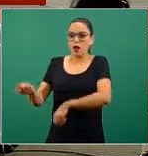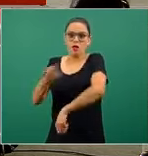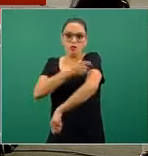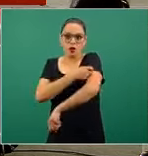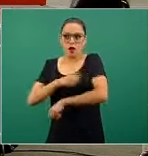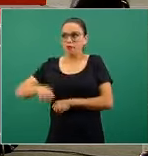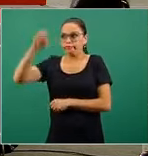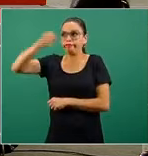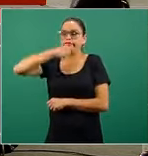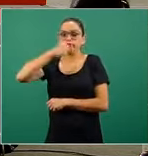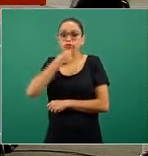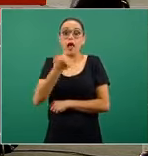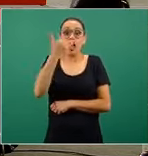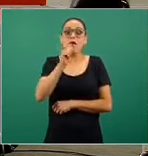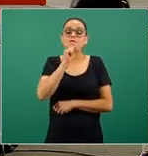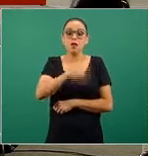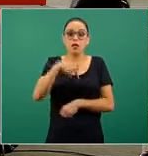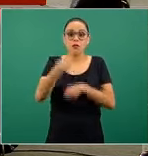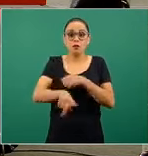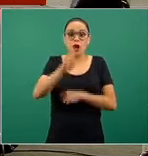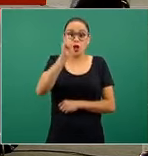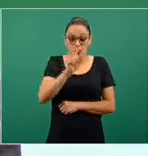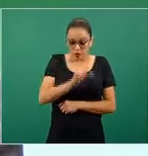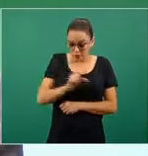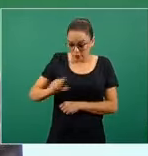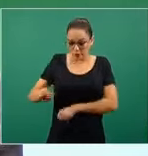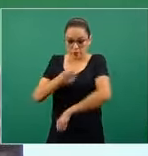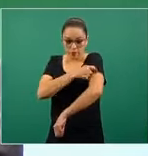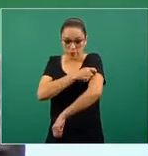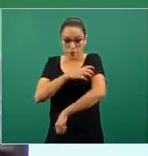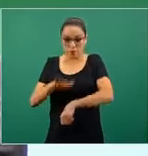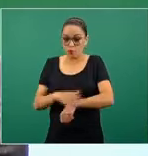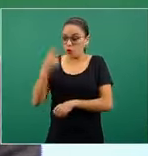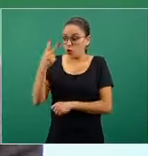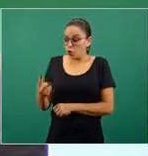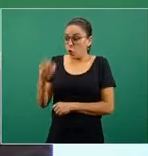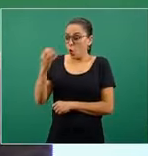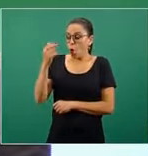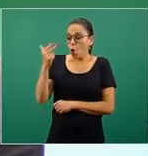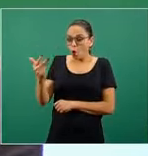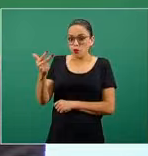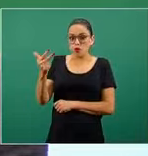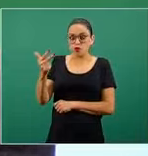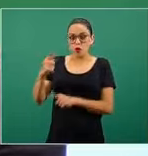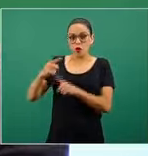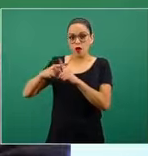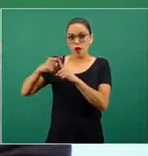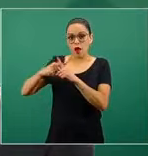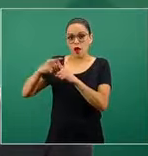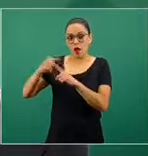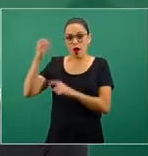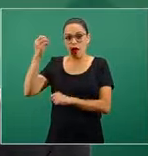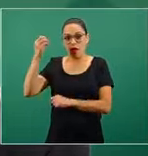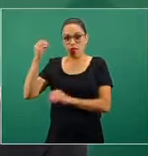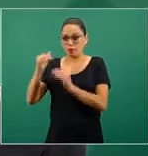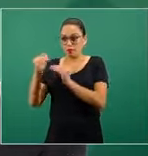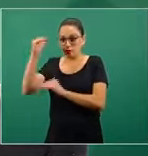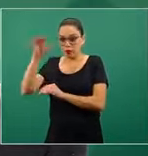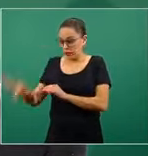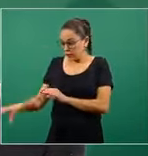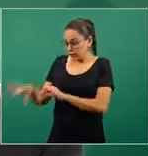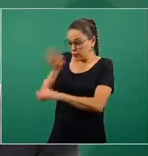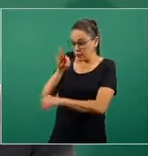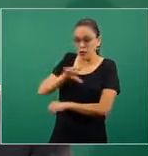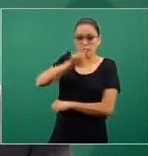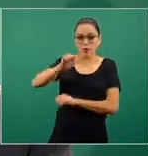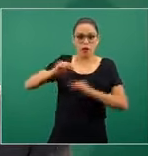también se pone en riesgo el producto. El producto está a 2 a 8 grados sobre cero en el termo, se saca y se congela.